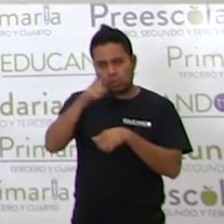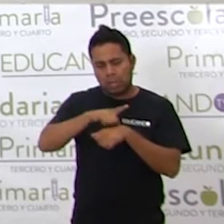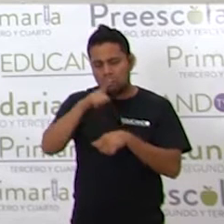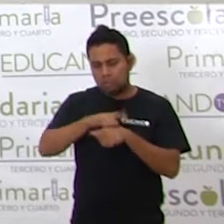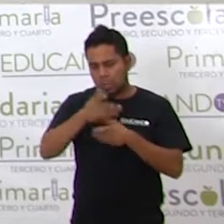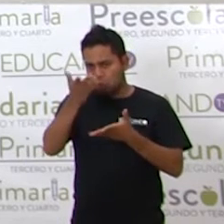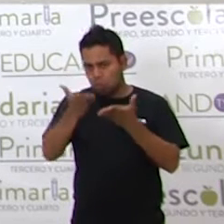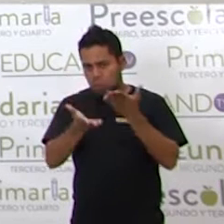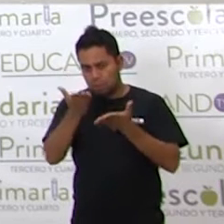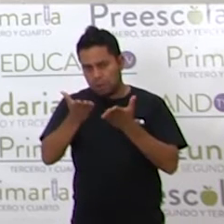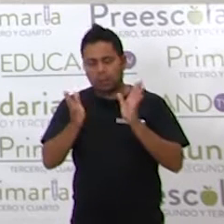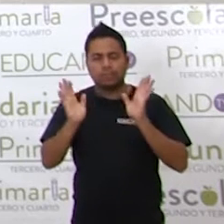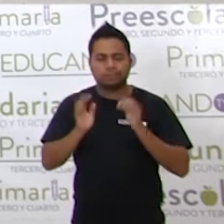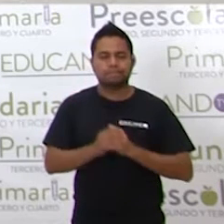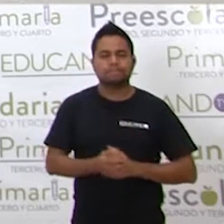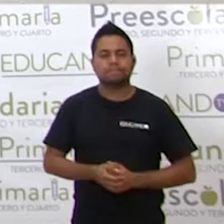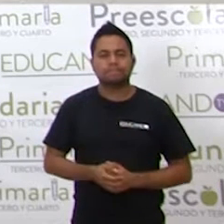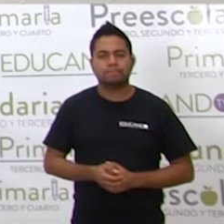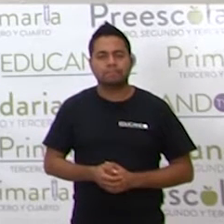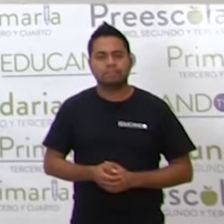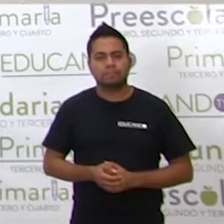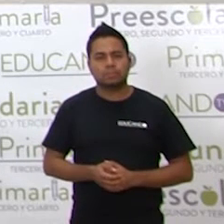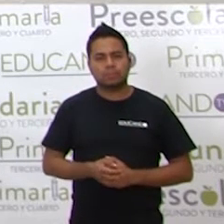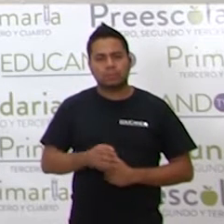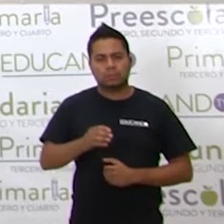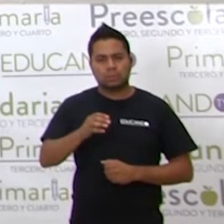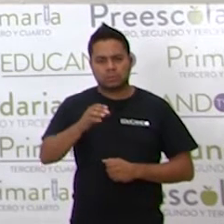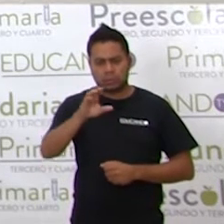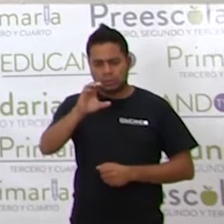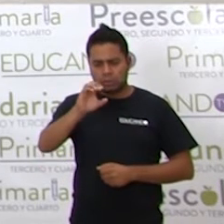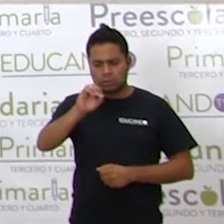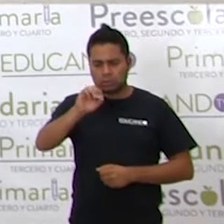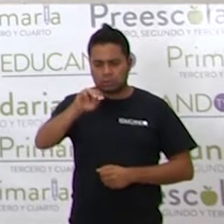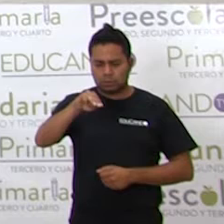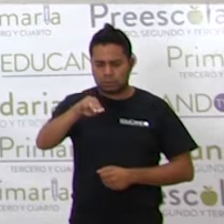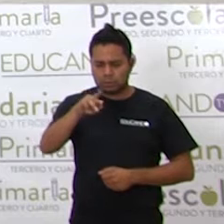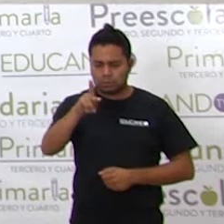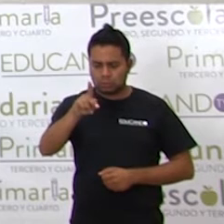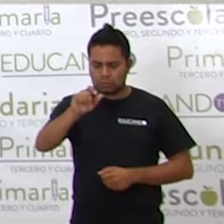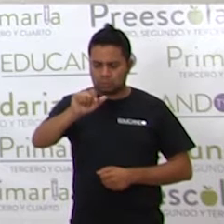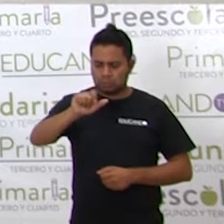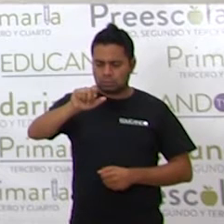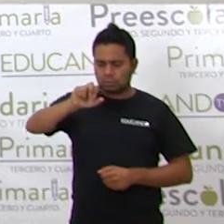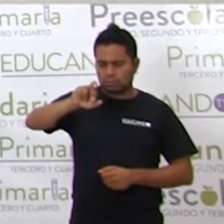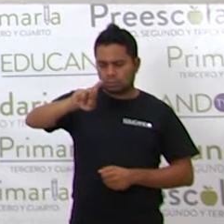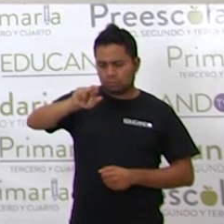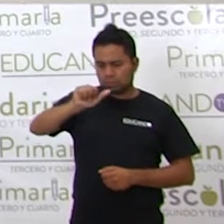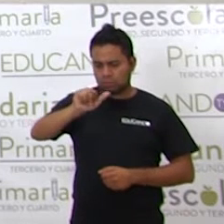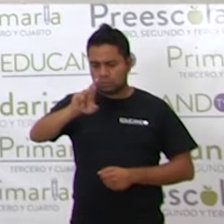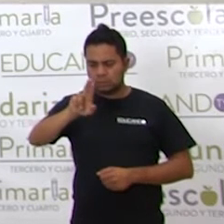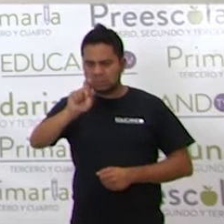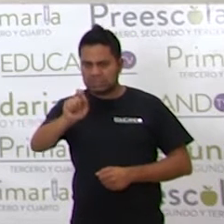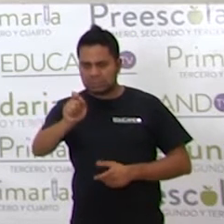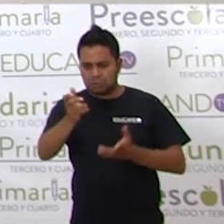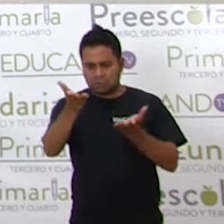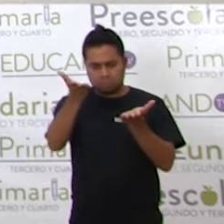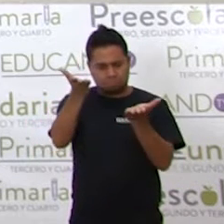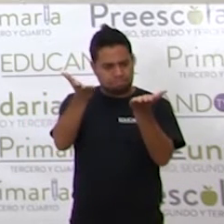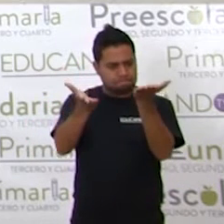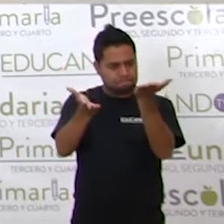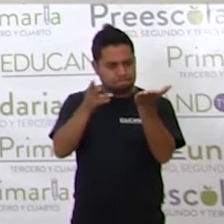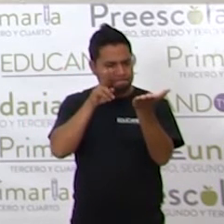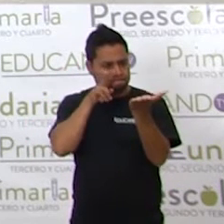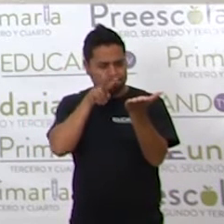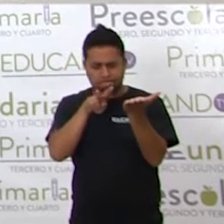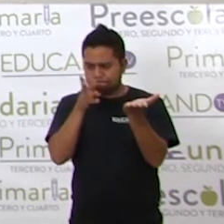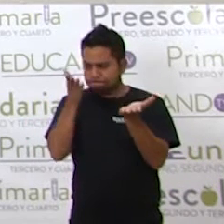comparamos. Bueno, comparar es observar detenidamente dos cosas, dos fenómenos, o en